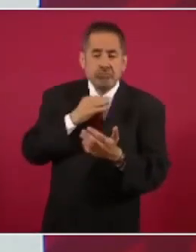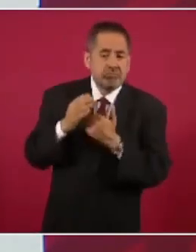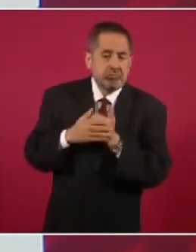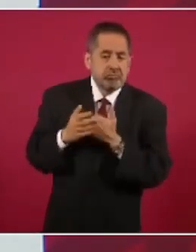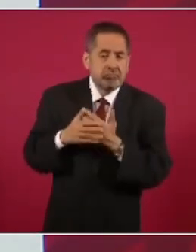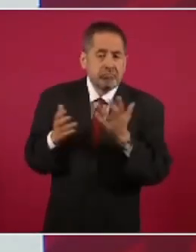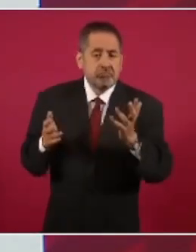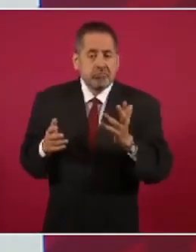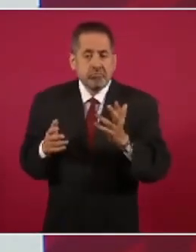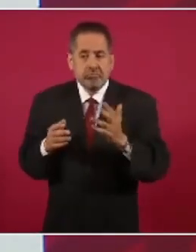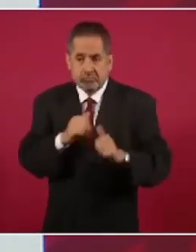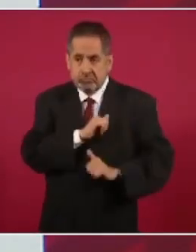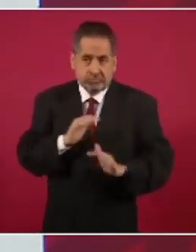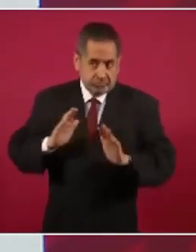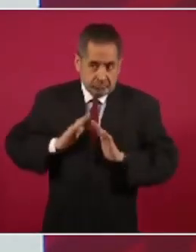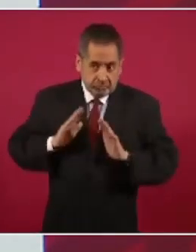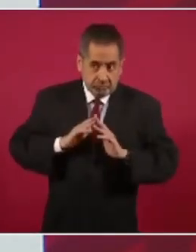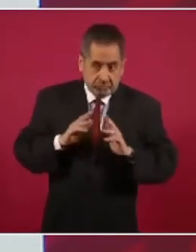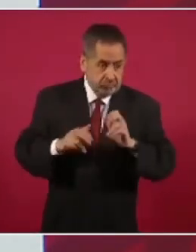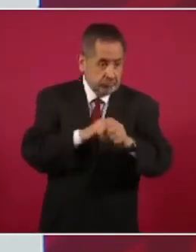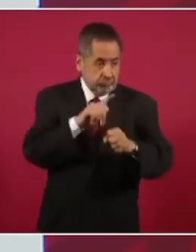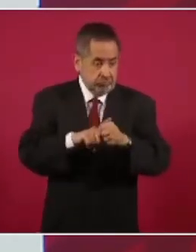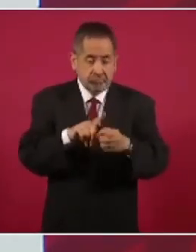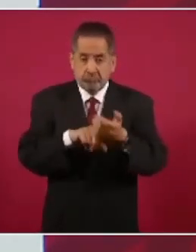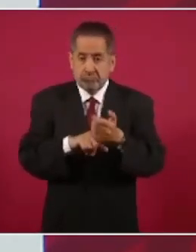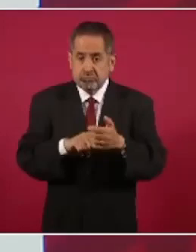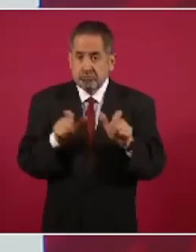la Guardia Nacional